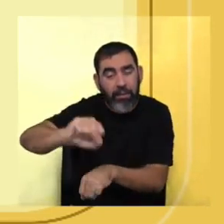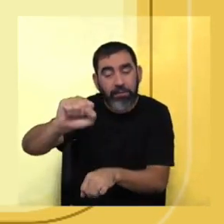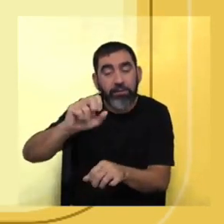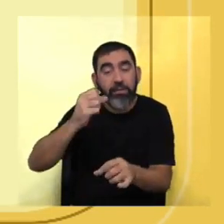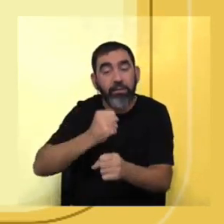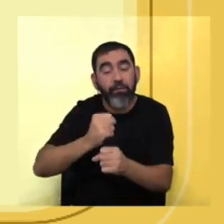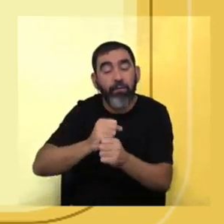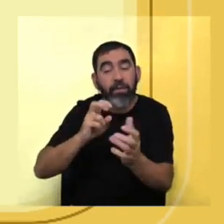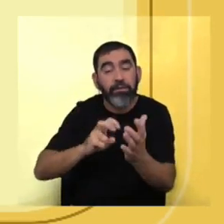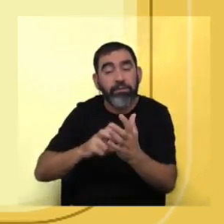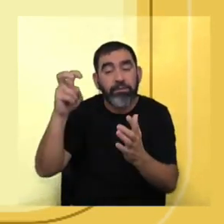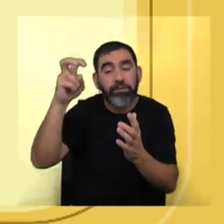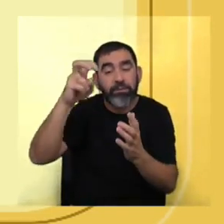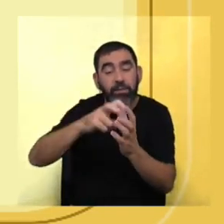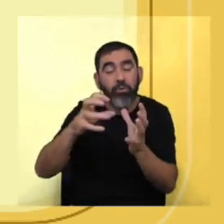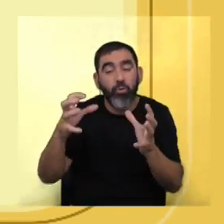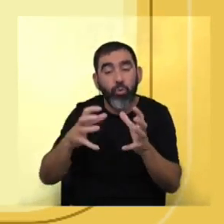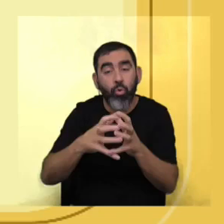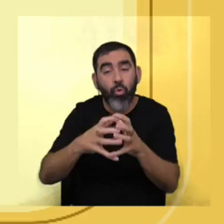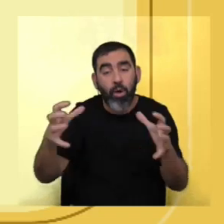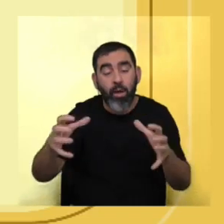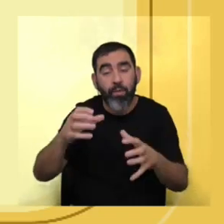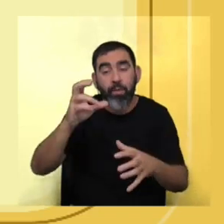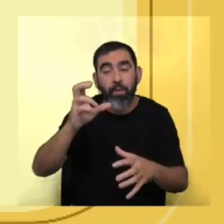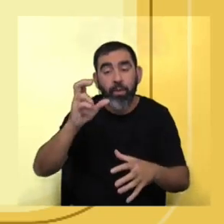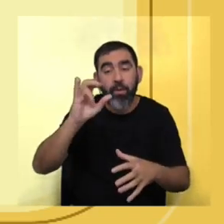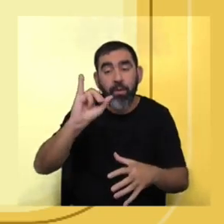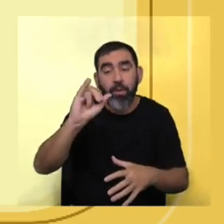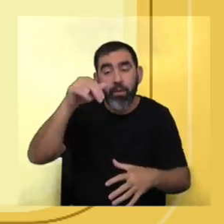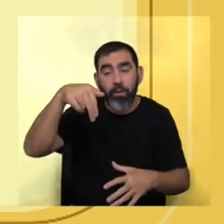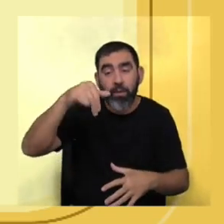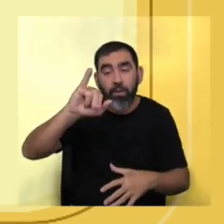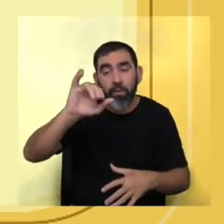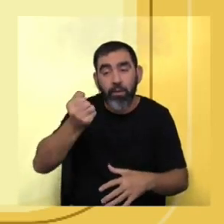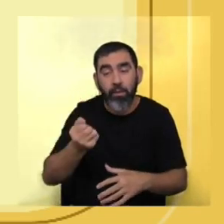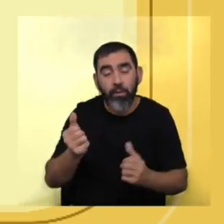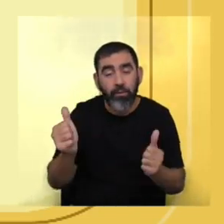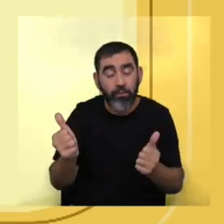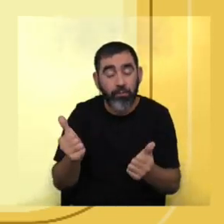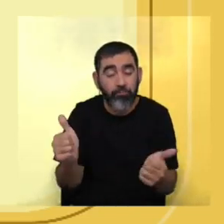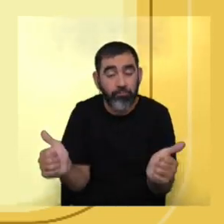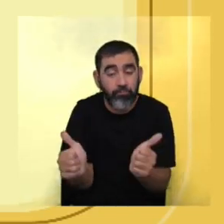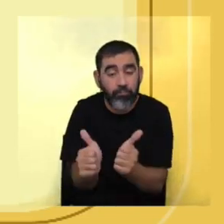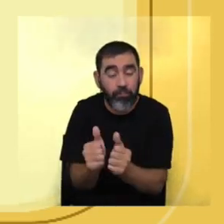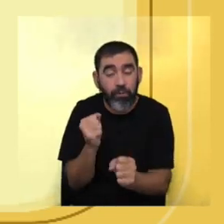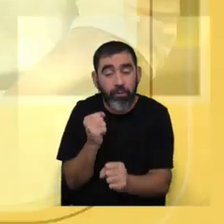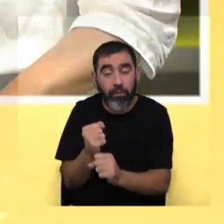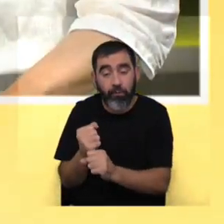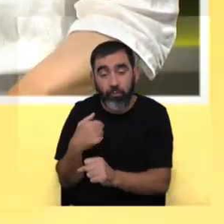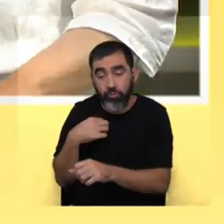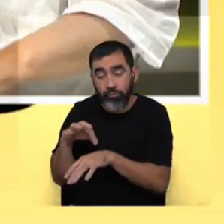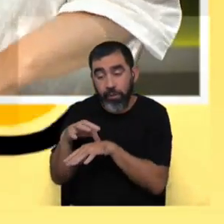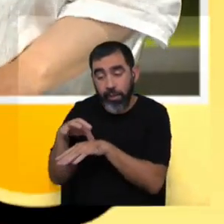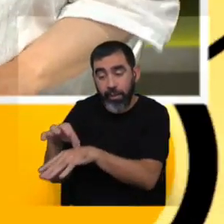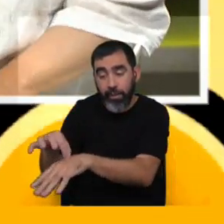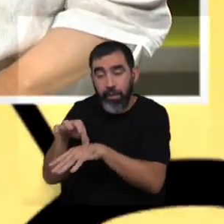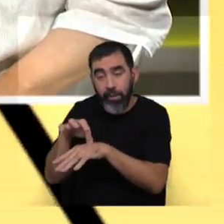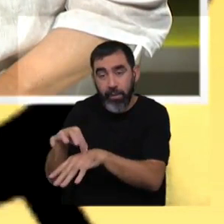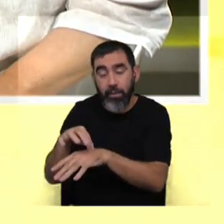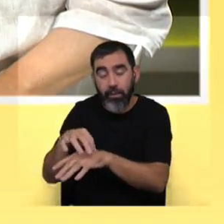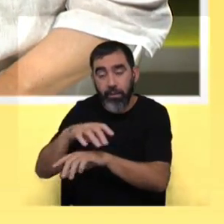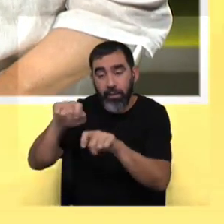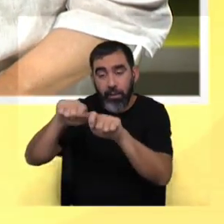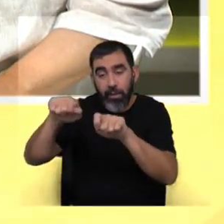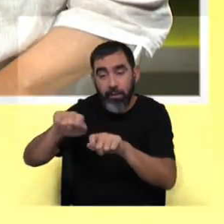Grande y trabajamos en cierta manera juntas. Yo soy tutora, soy orientadora de su